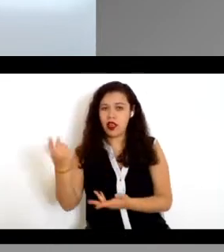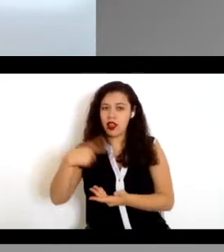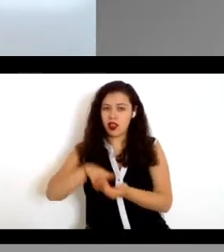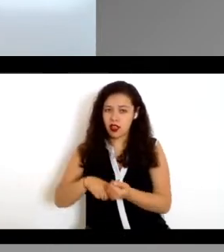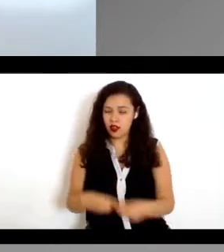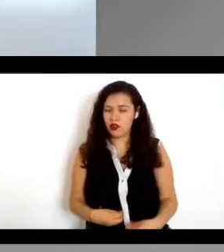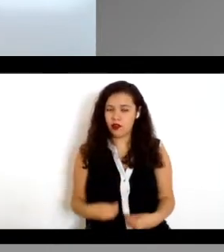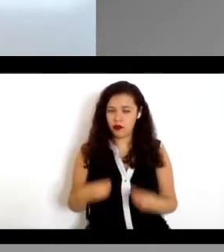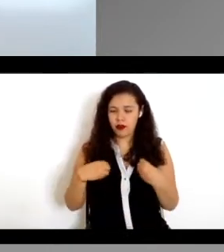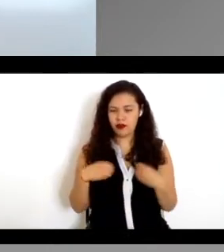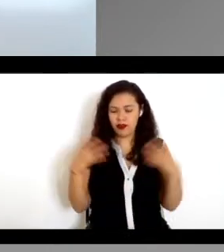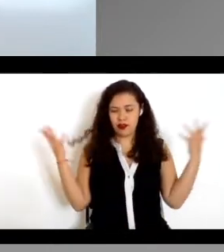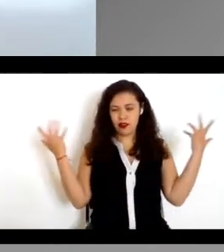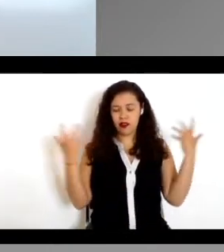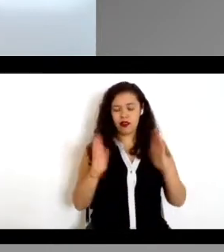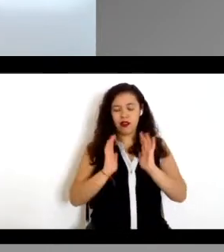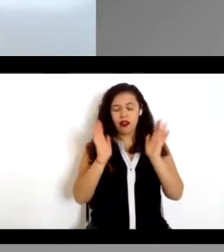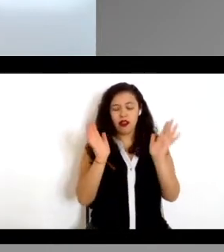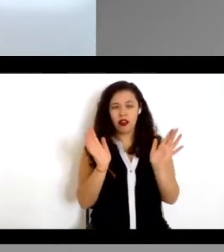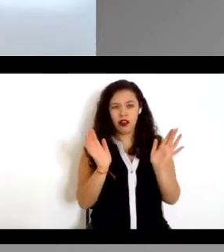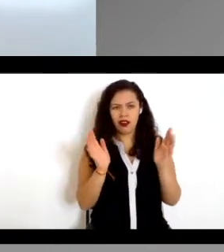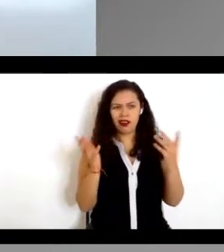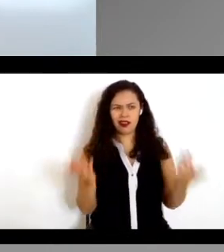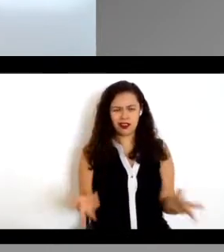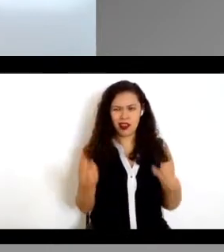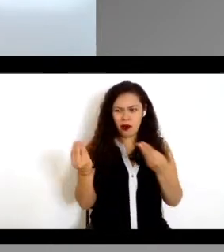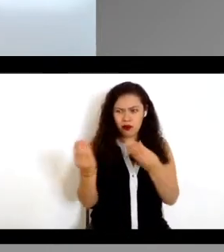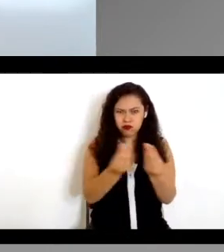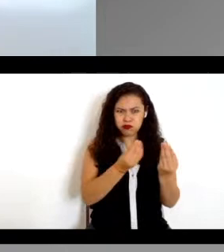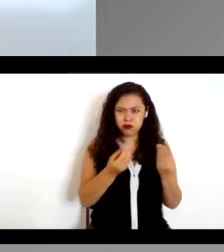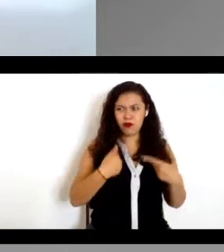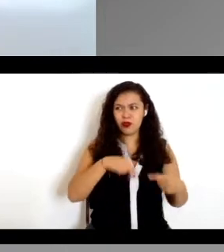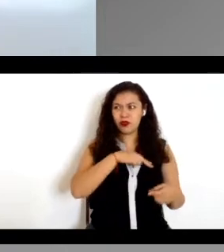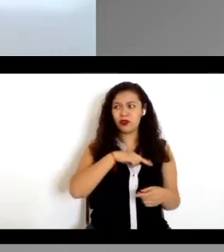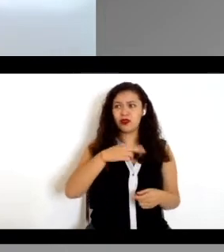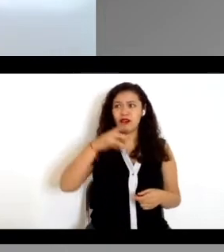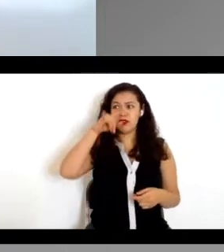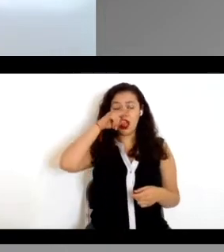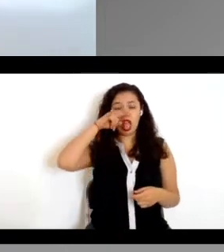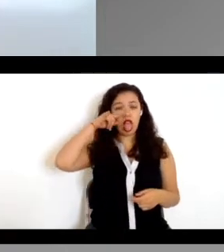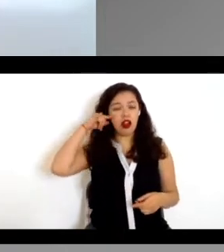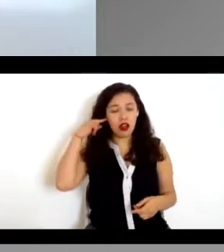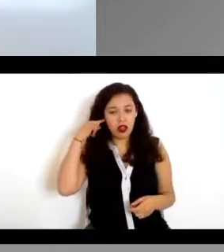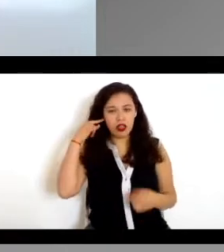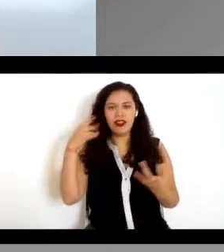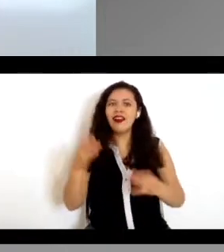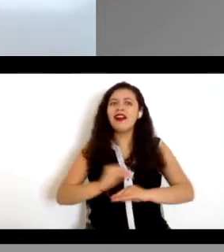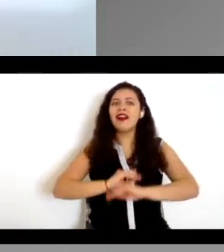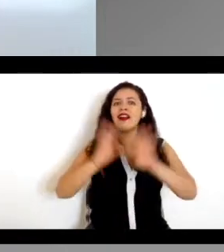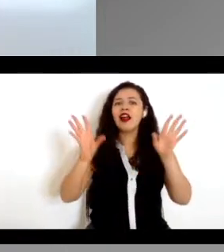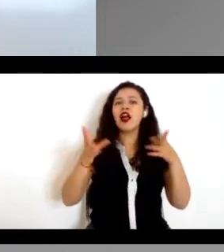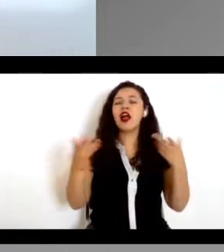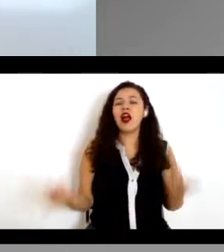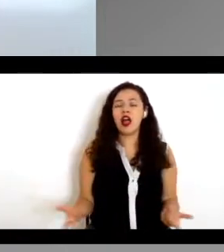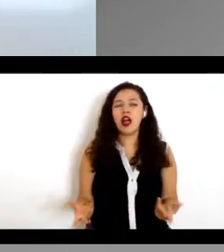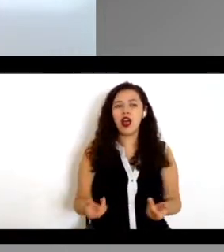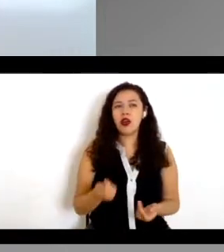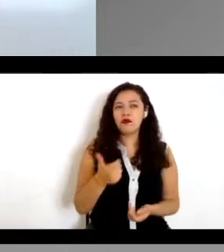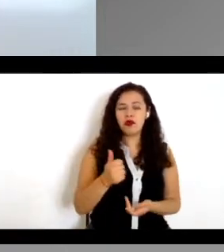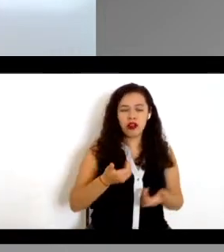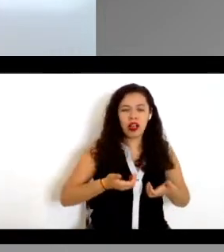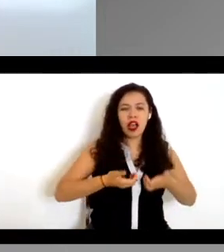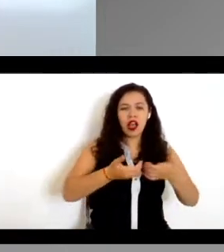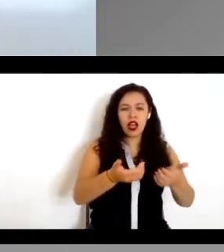que si son tantos no los vemos? Y en efecto, a muy pocos de ellos los presenciamos en la calle, en